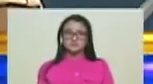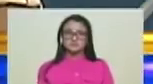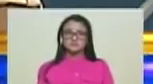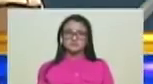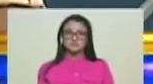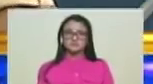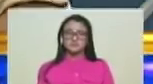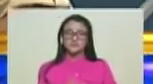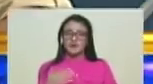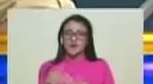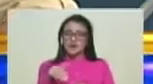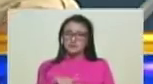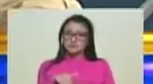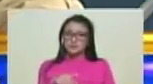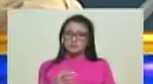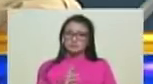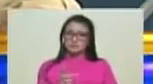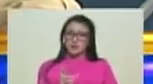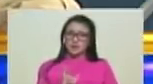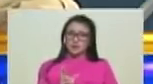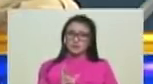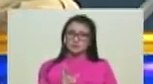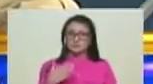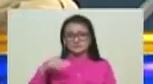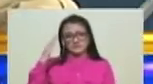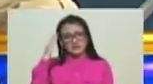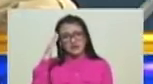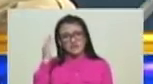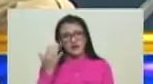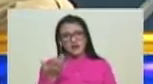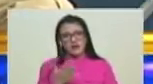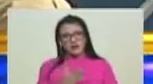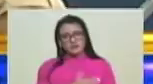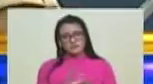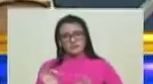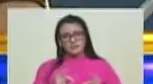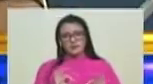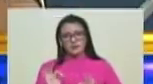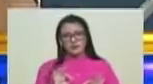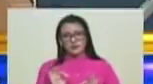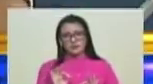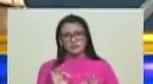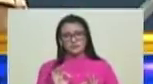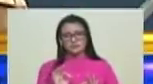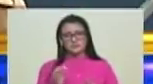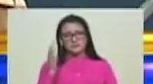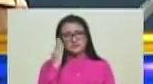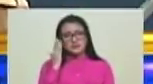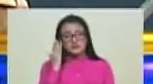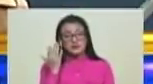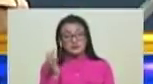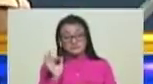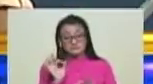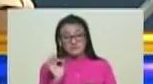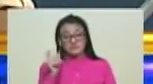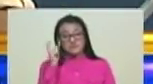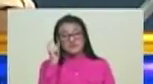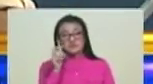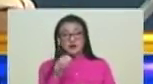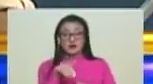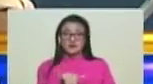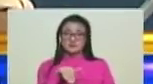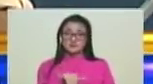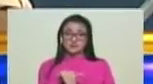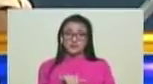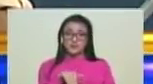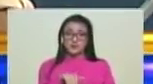que estas elecciones había que ser lo más pronto posible, porque sabíamos lo que nos tenían preparado. porque sabíamos que apenas se fijara la fecha de las elecciones, iban